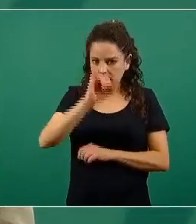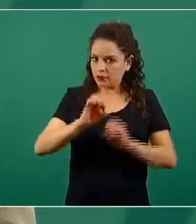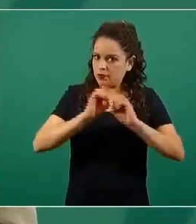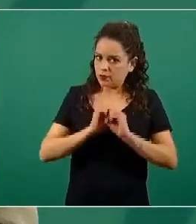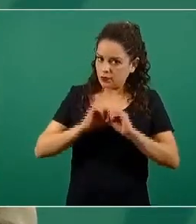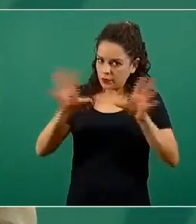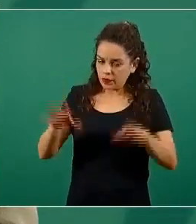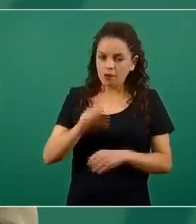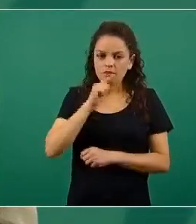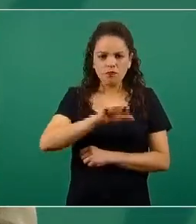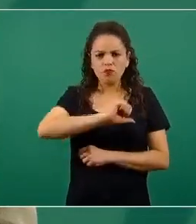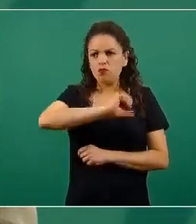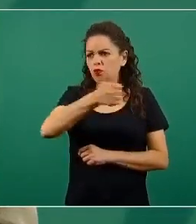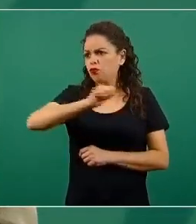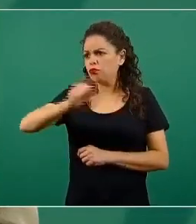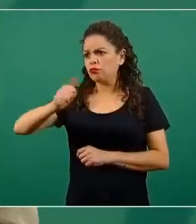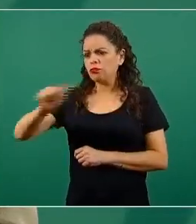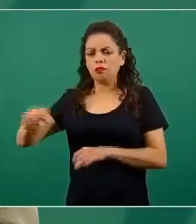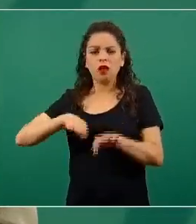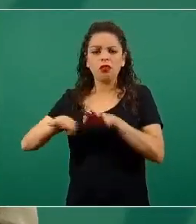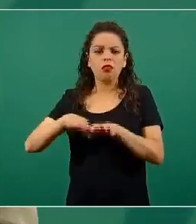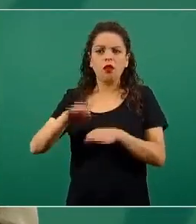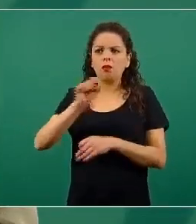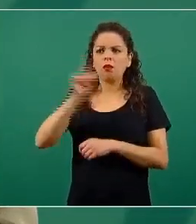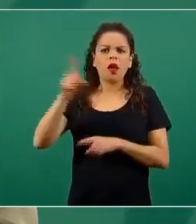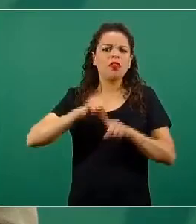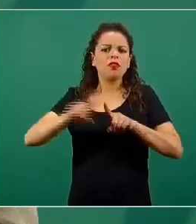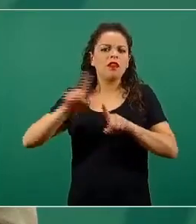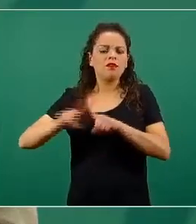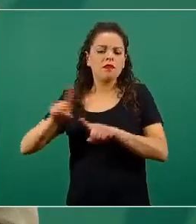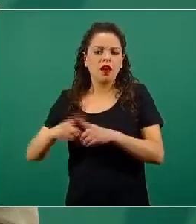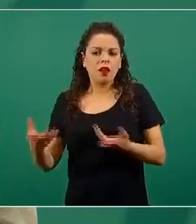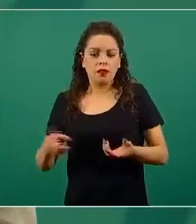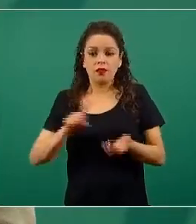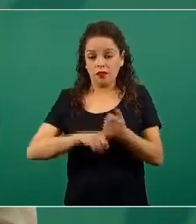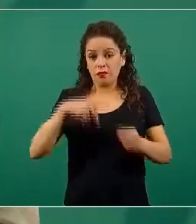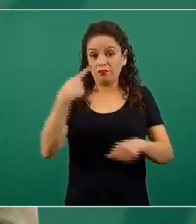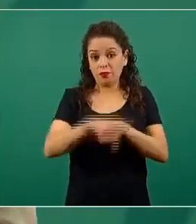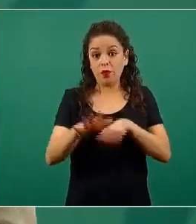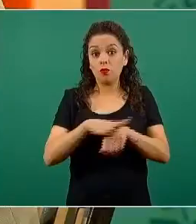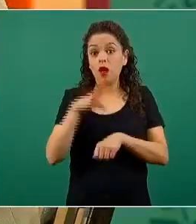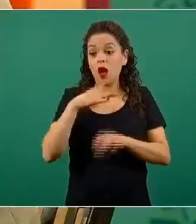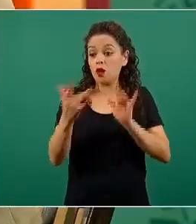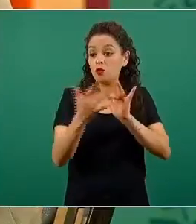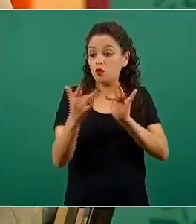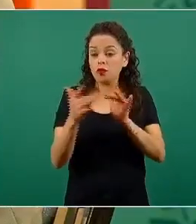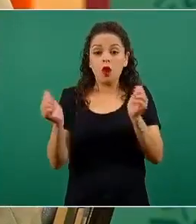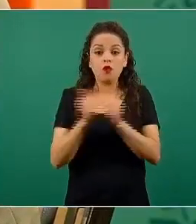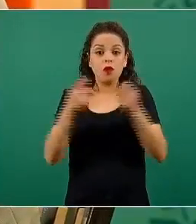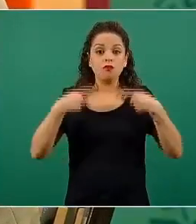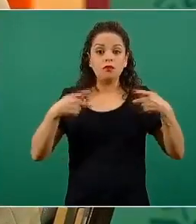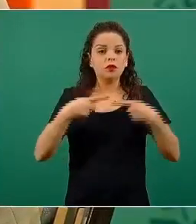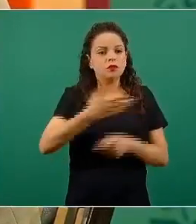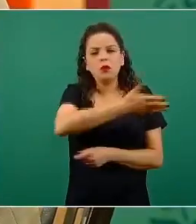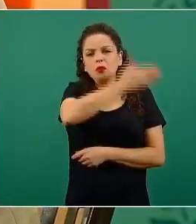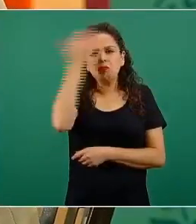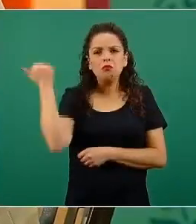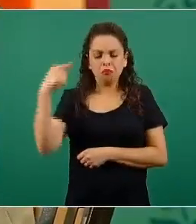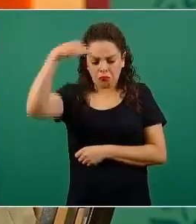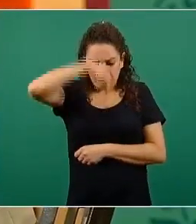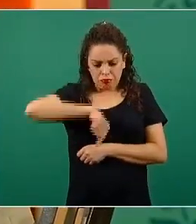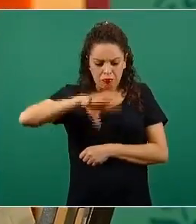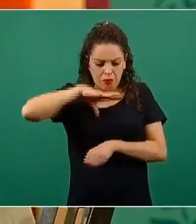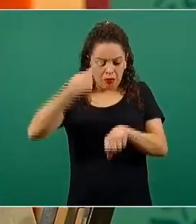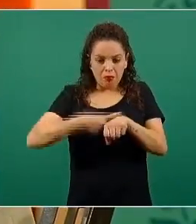posiblemente muchas otras profesiones que también riesgo de interacción con personas que tal vez no se conocen con COVID y que